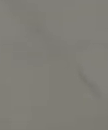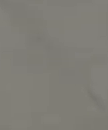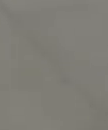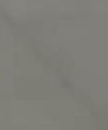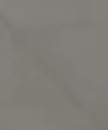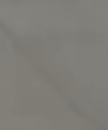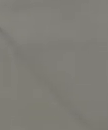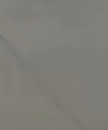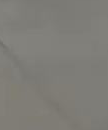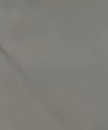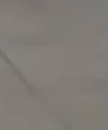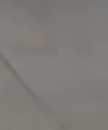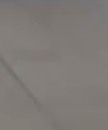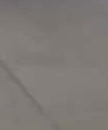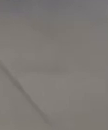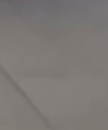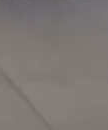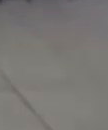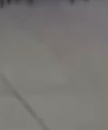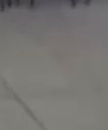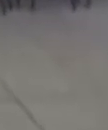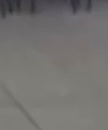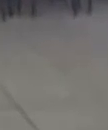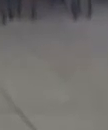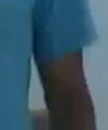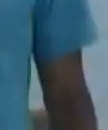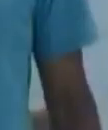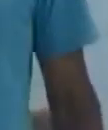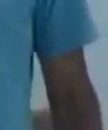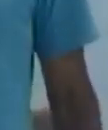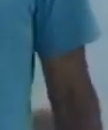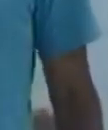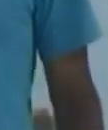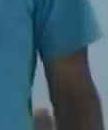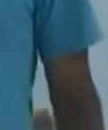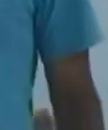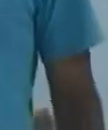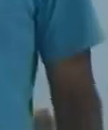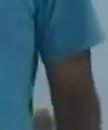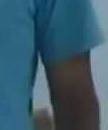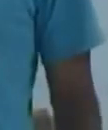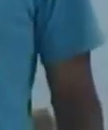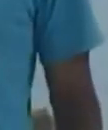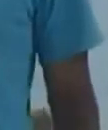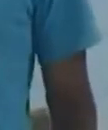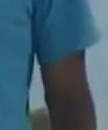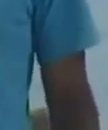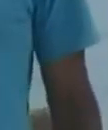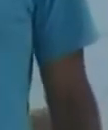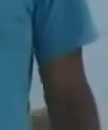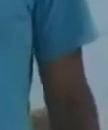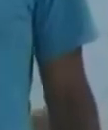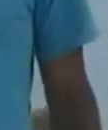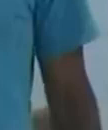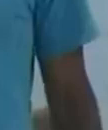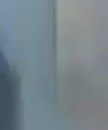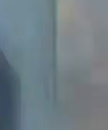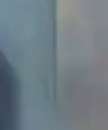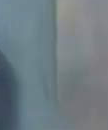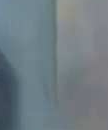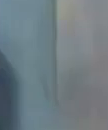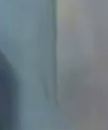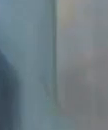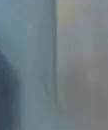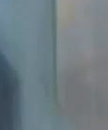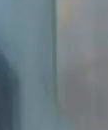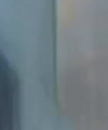sucede algo como sucede en los hogares. Si los maestros están felices, los niños están felices.